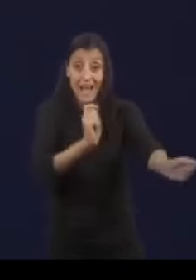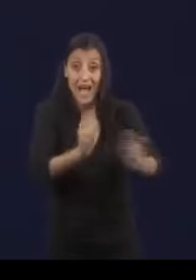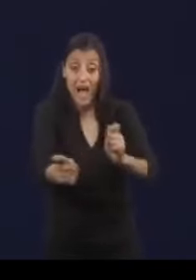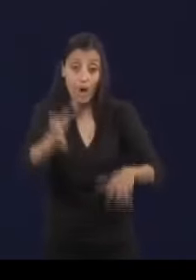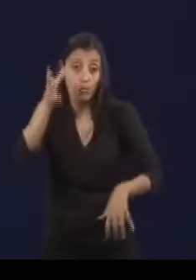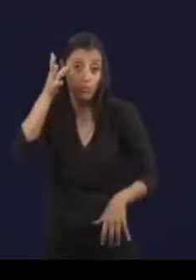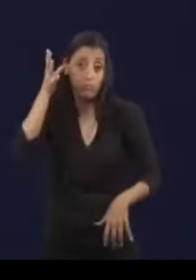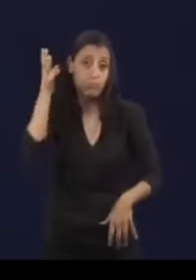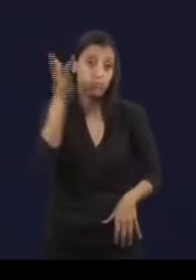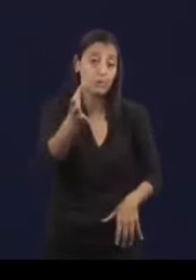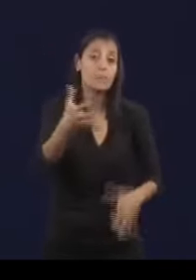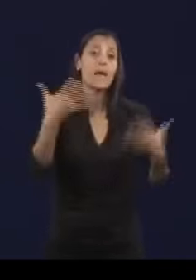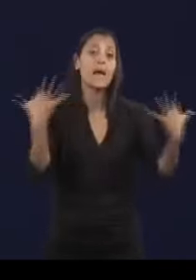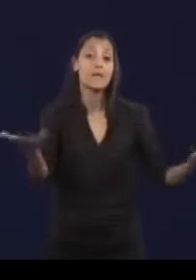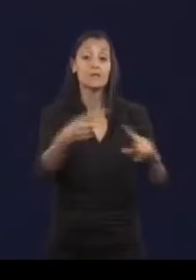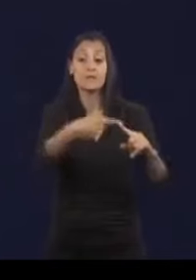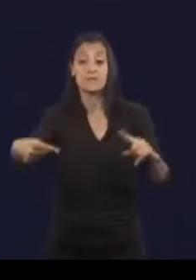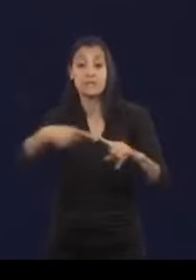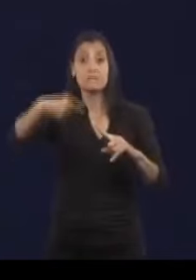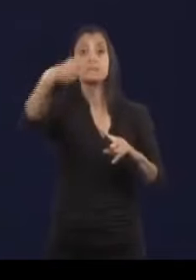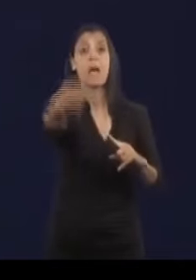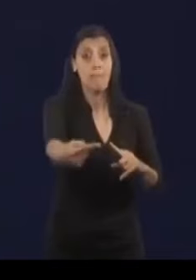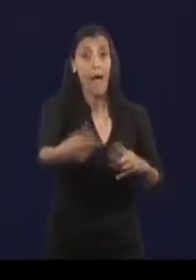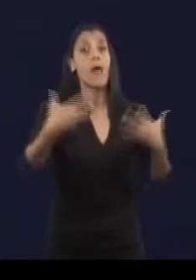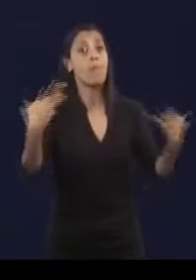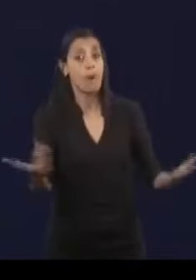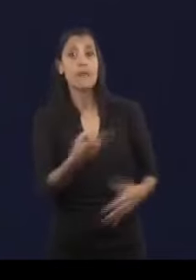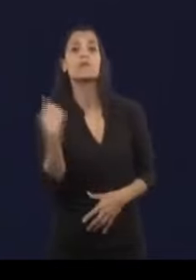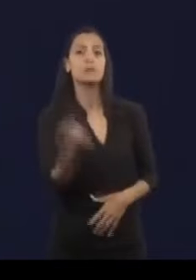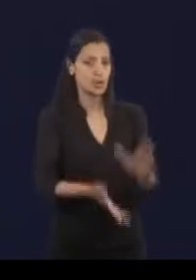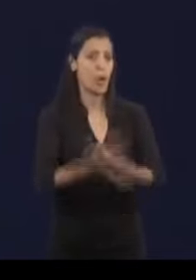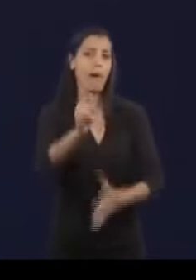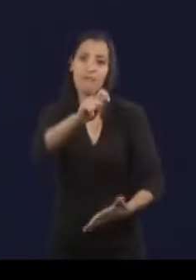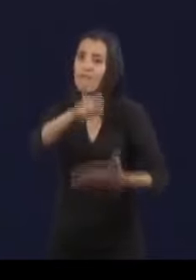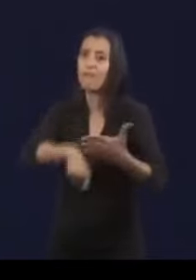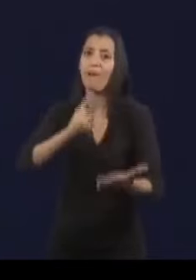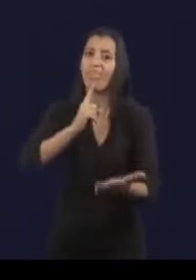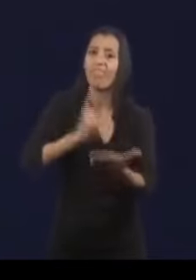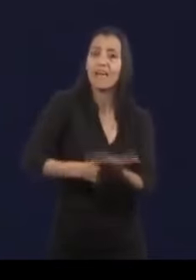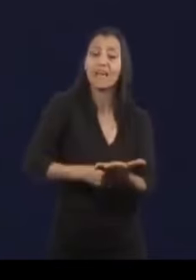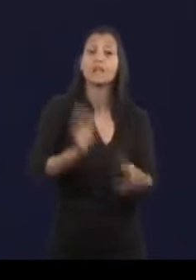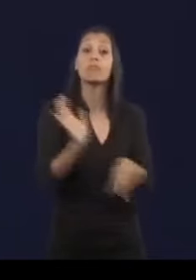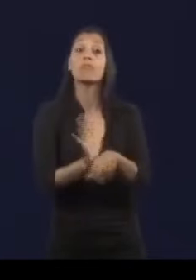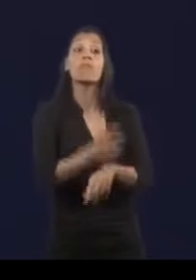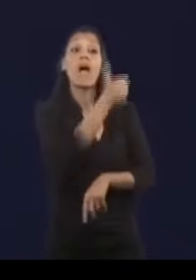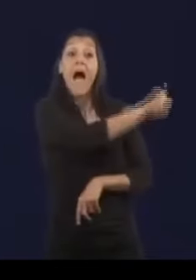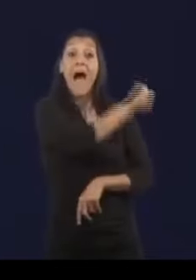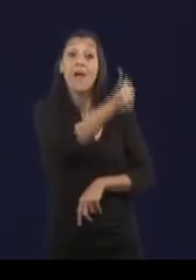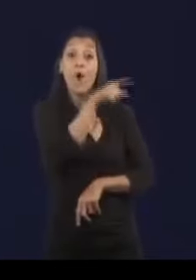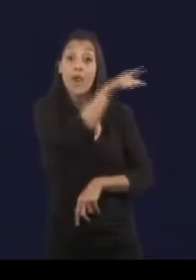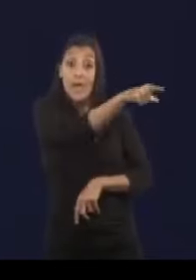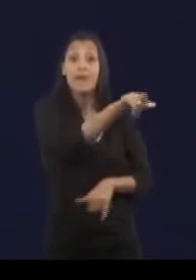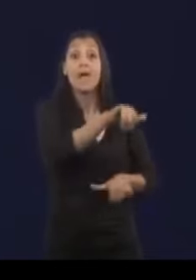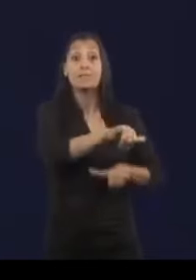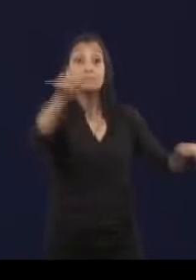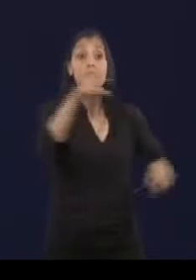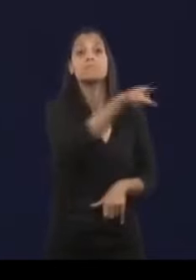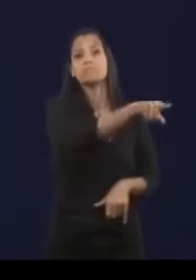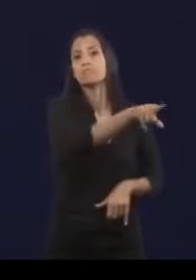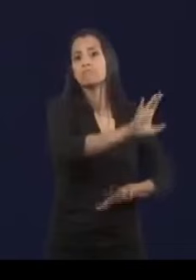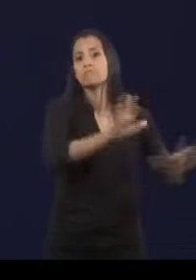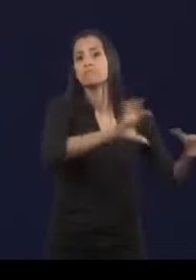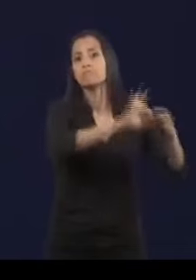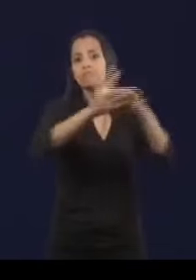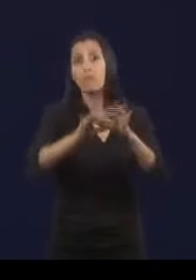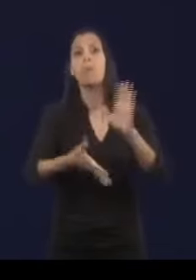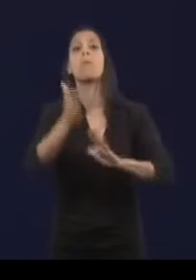probablemente los primeros días de la semana que viene se va a firmar este decreto que pone aerolínea sujeta a la declara sujeta